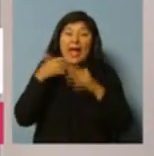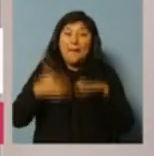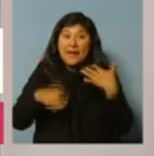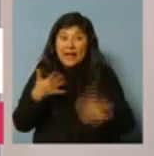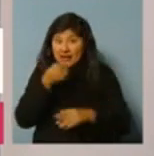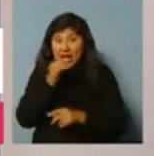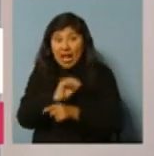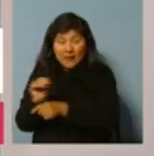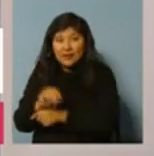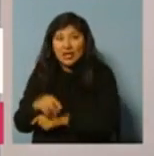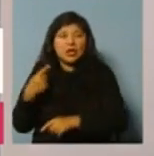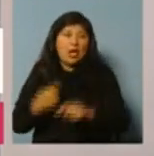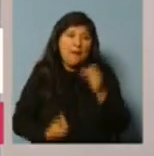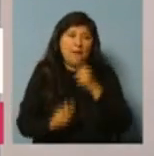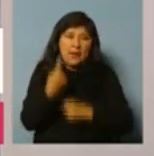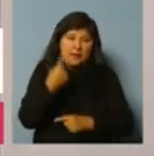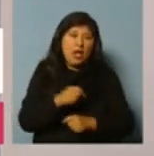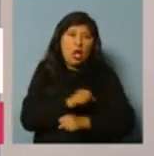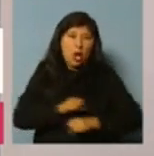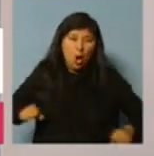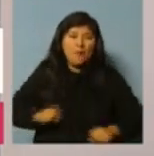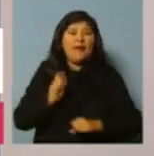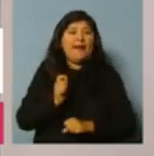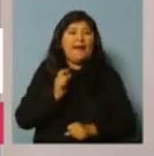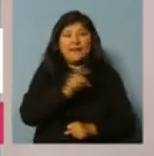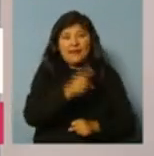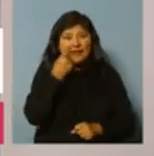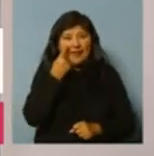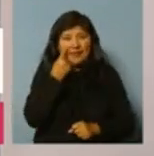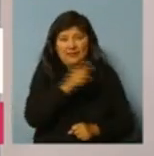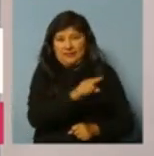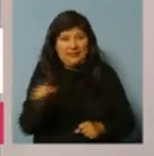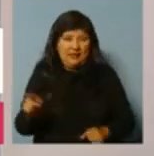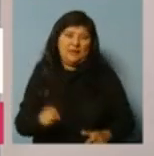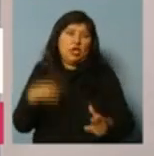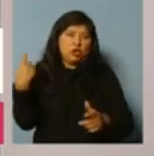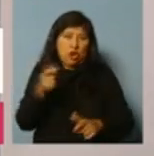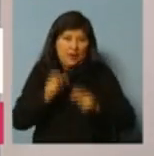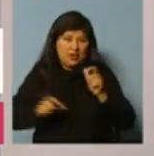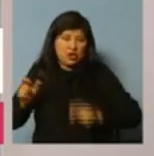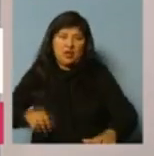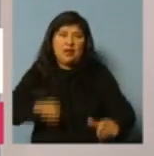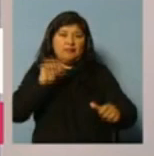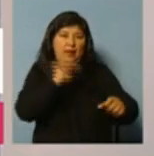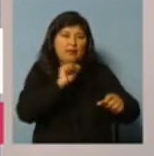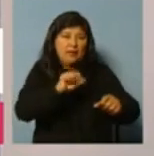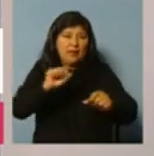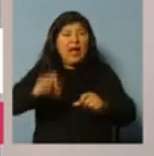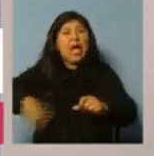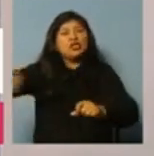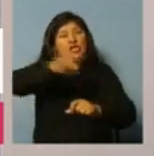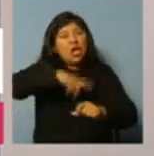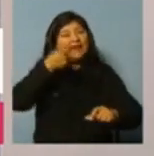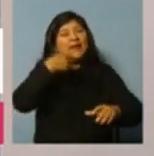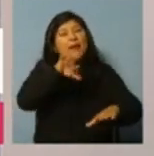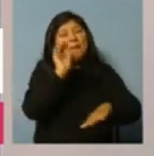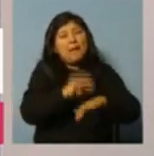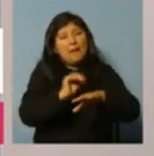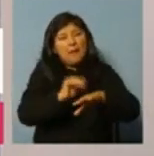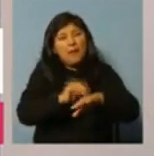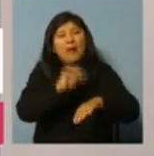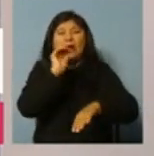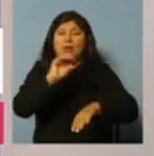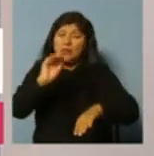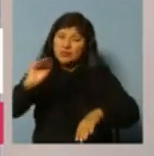vos sabes el timbre más gastado en cualquier localidad es del intendente al primero que le tocan el timbre